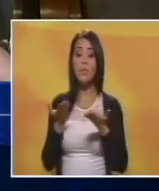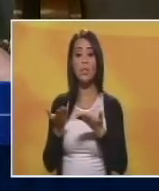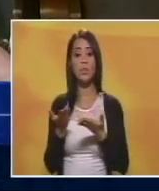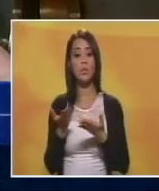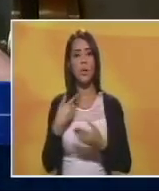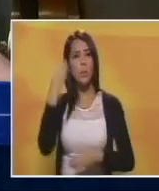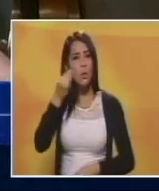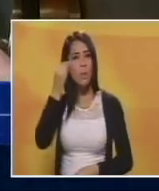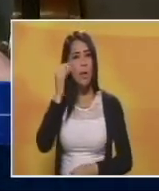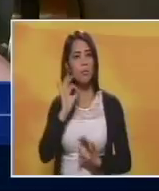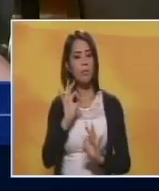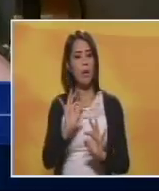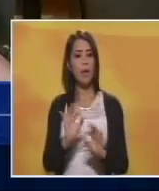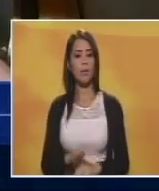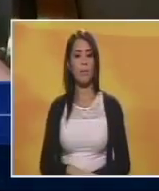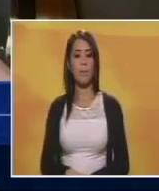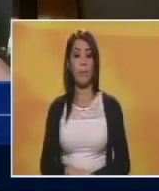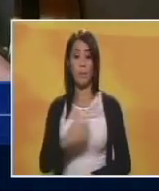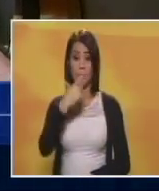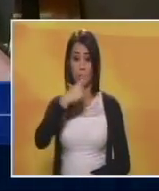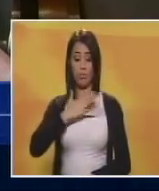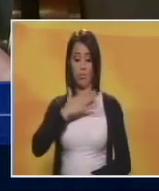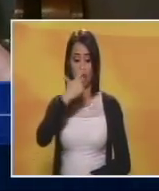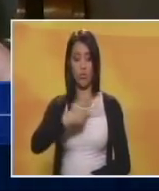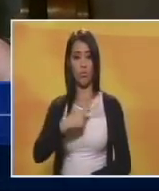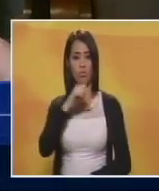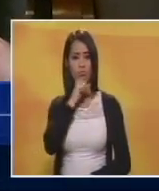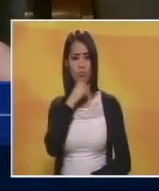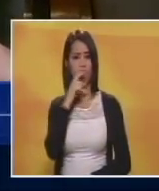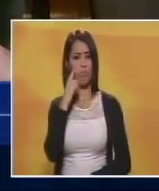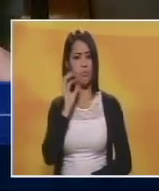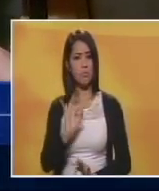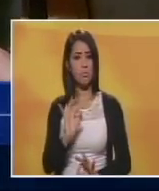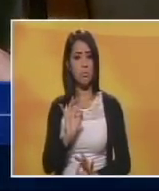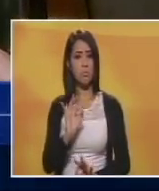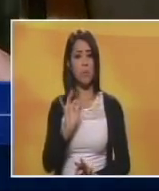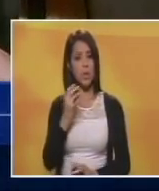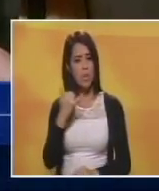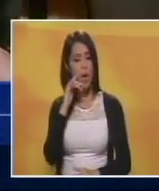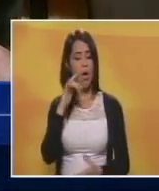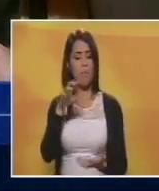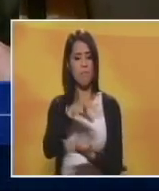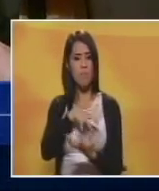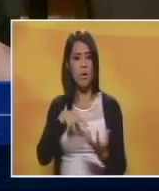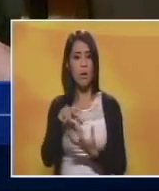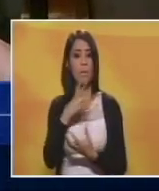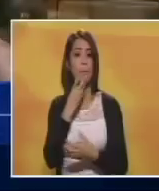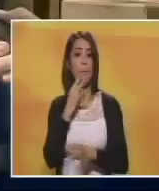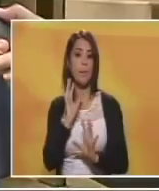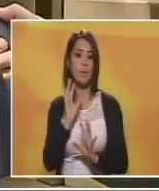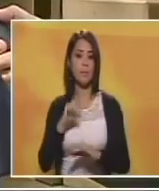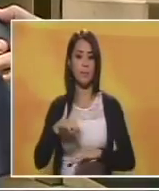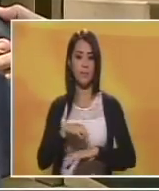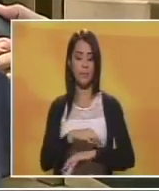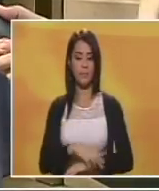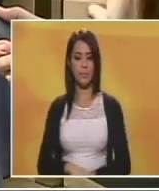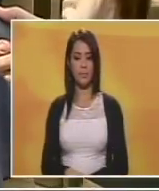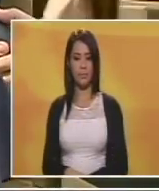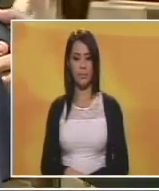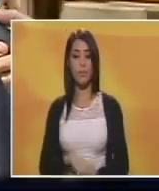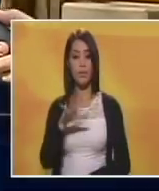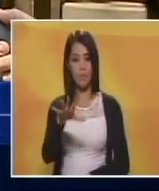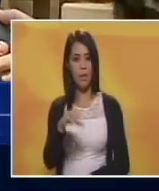aspira, especialmente nosotros las personas de tercera edad que tenemos problemas para deambular. Deberían cobrar